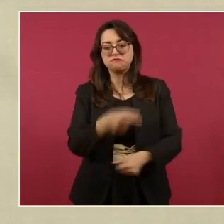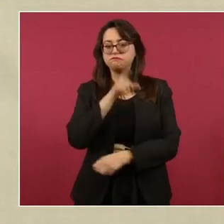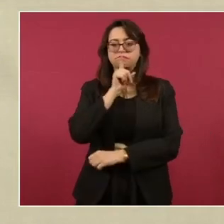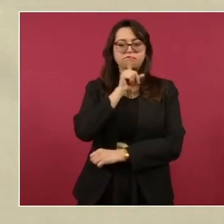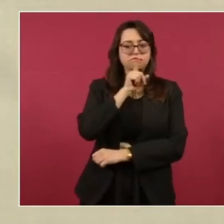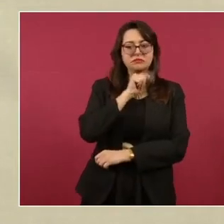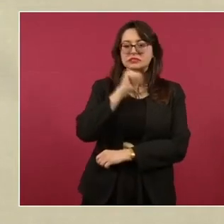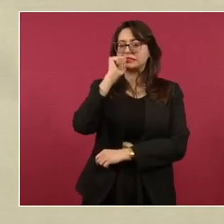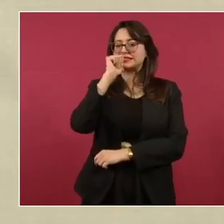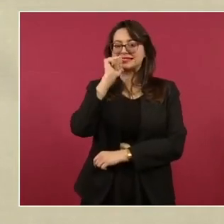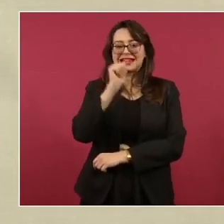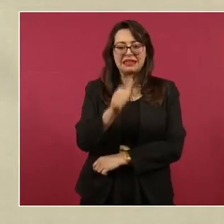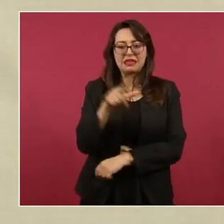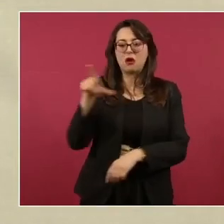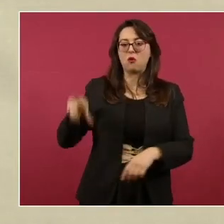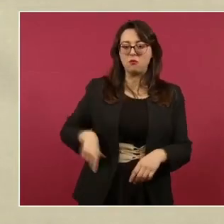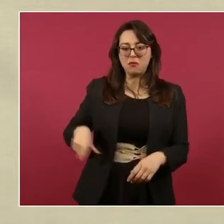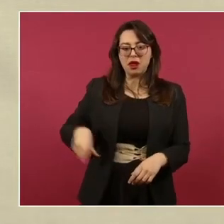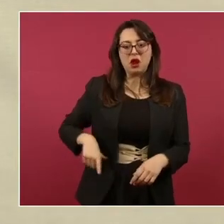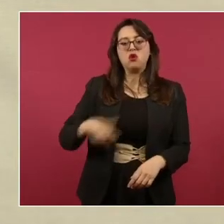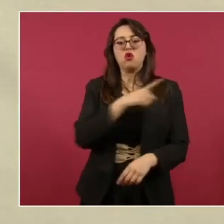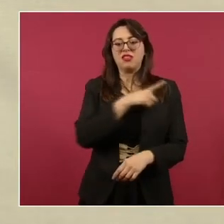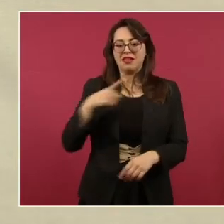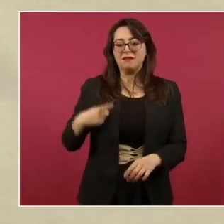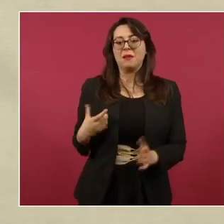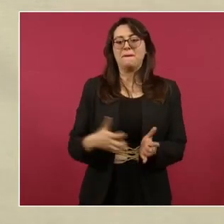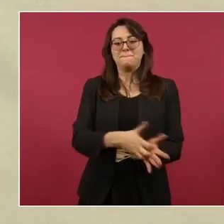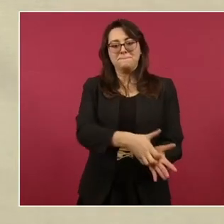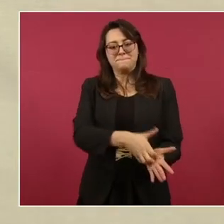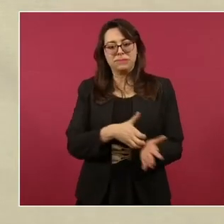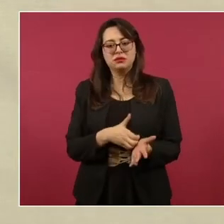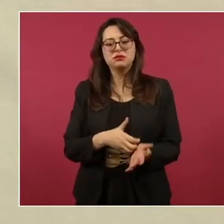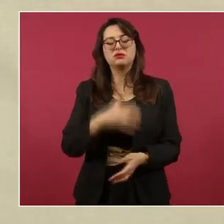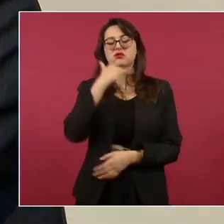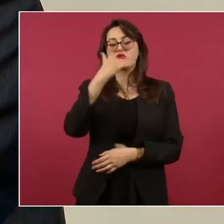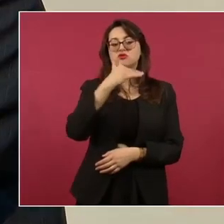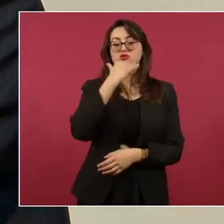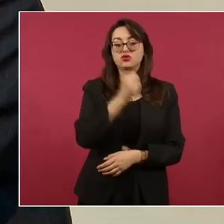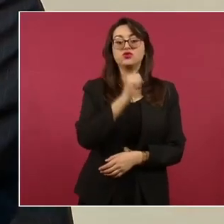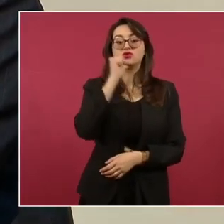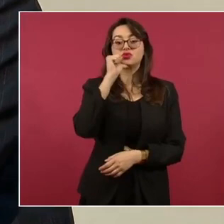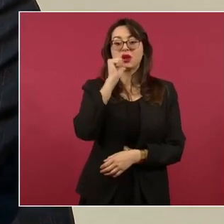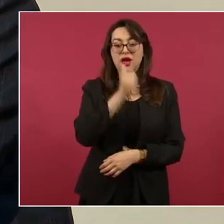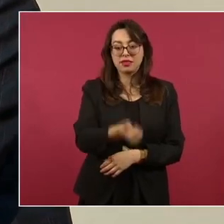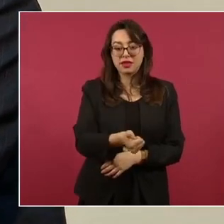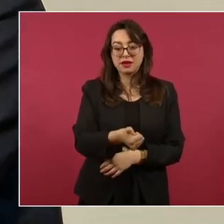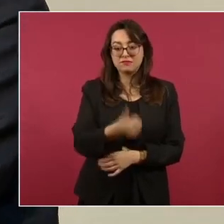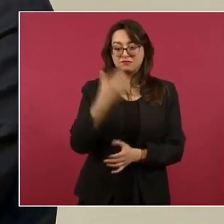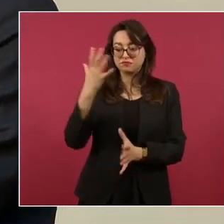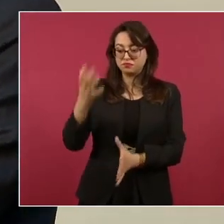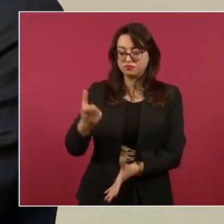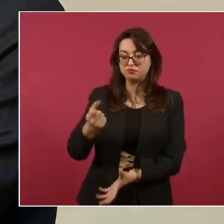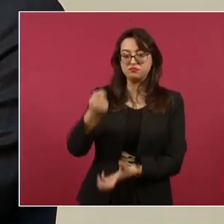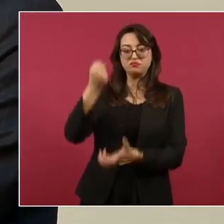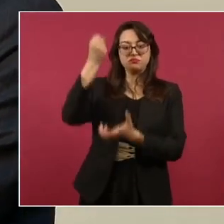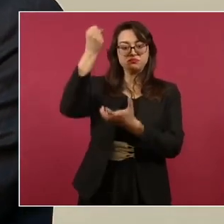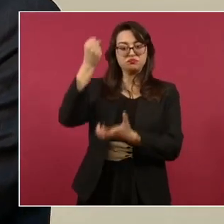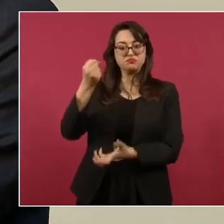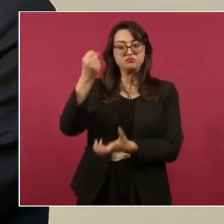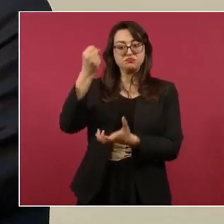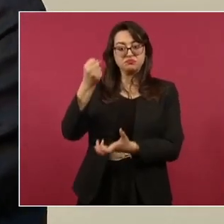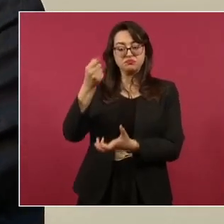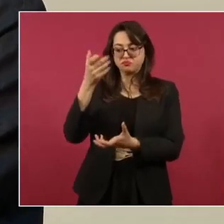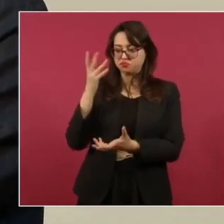los derroches presupuestales nos han permitido evitar más